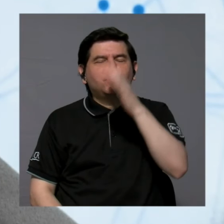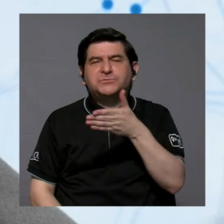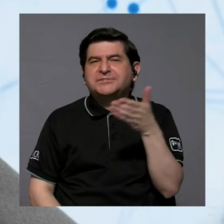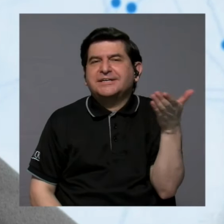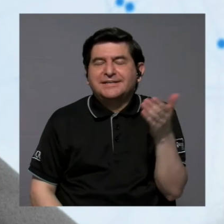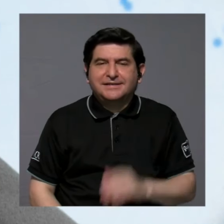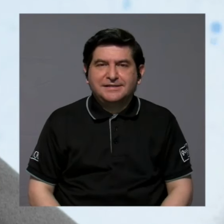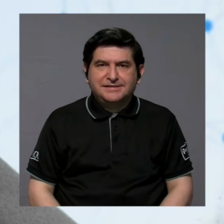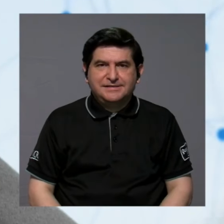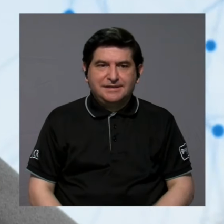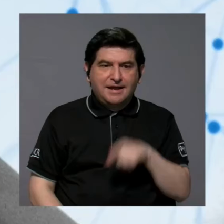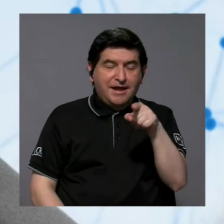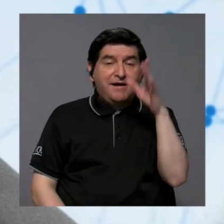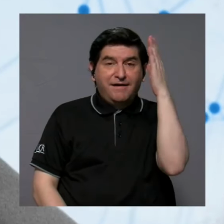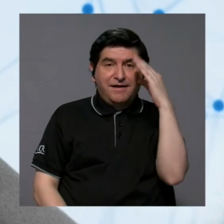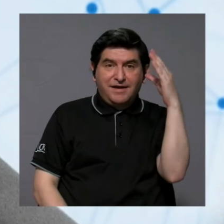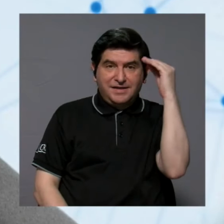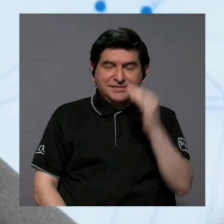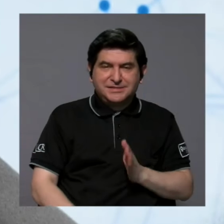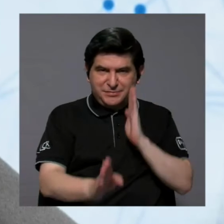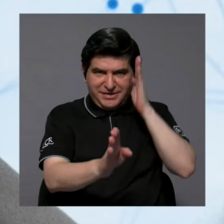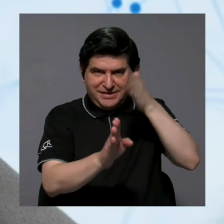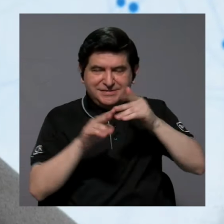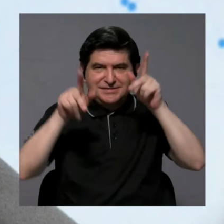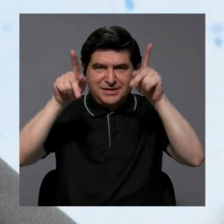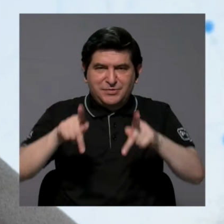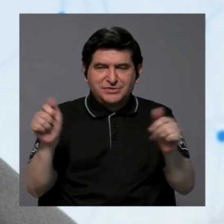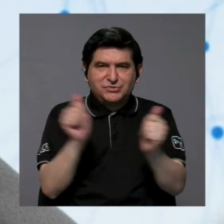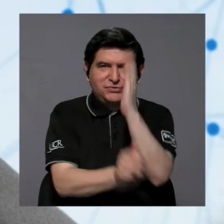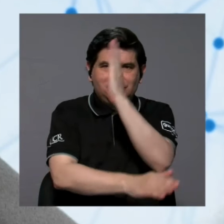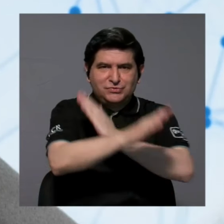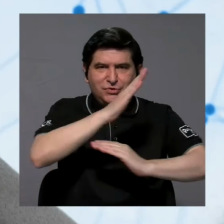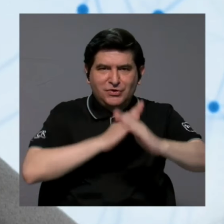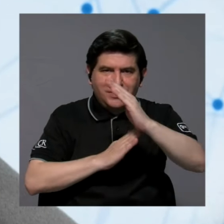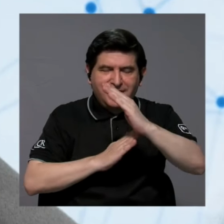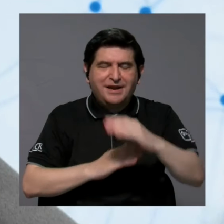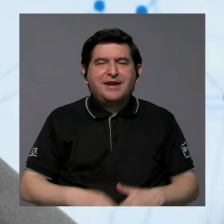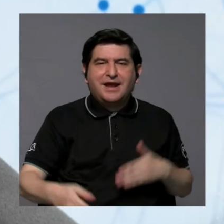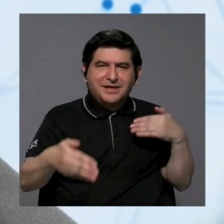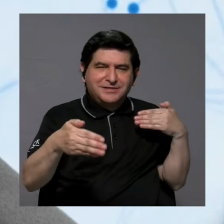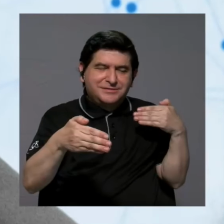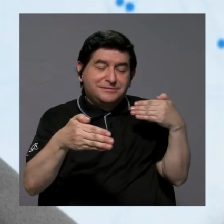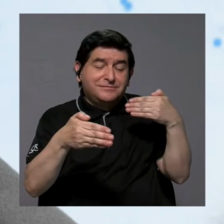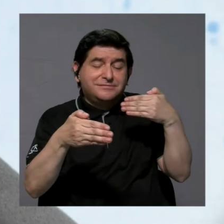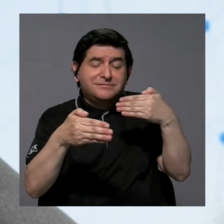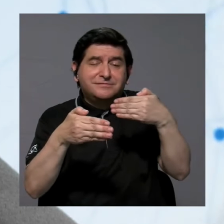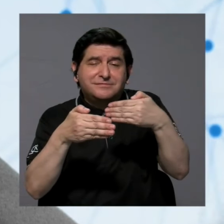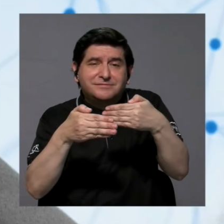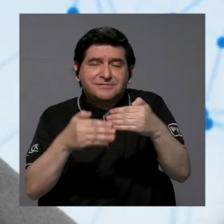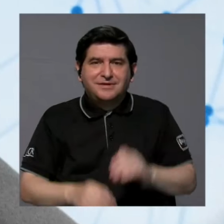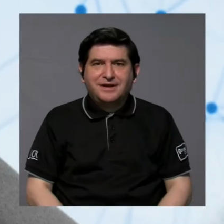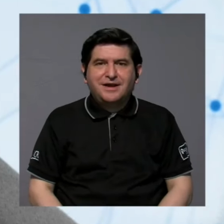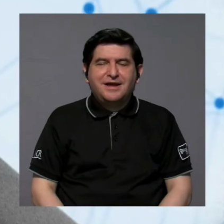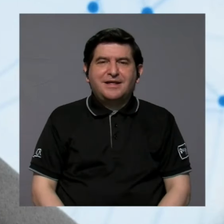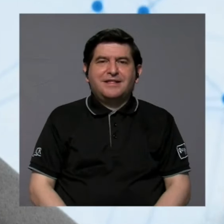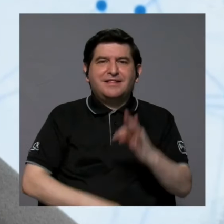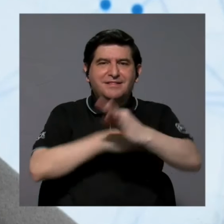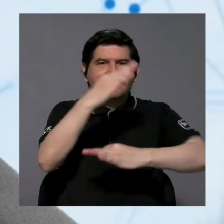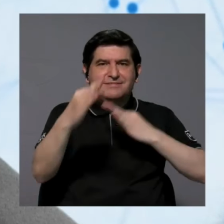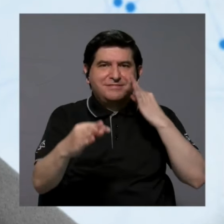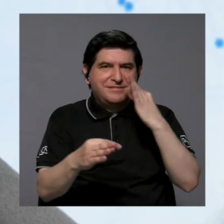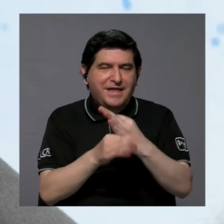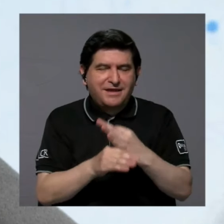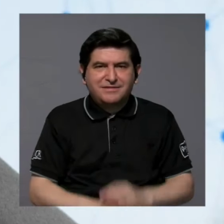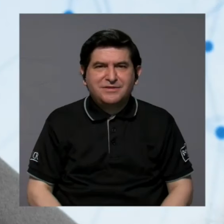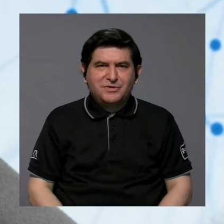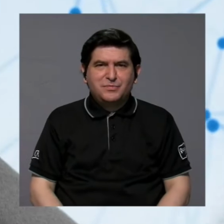buscó acercarnos a esa experiencia directa de las personas con discapacidad. Fue una aproximación más